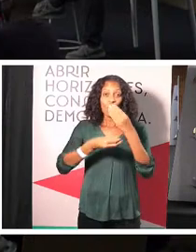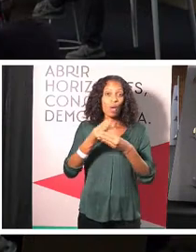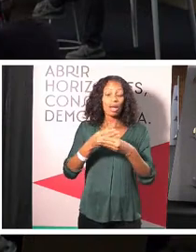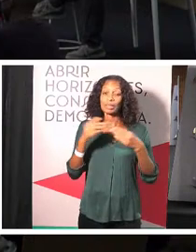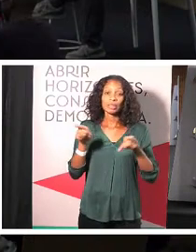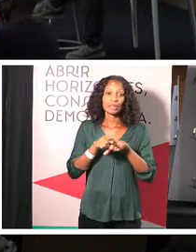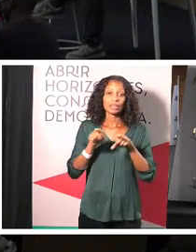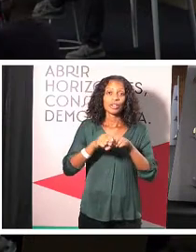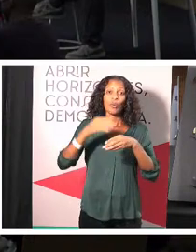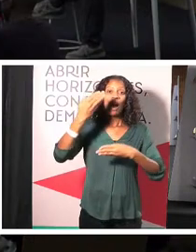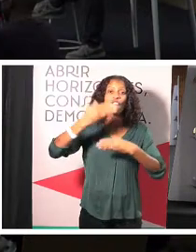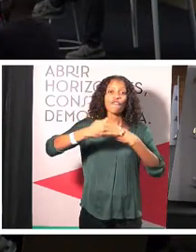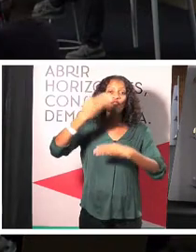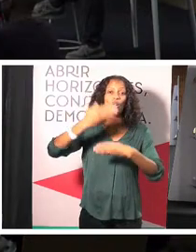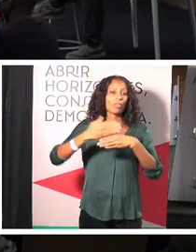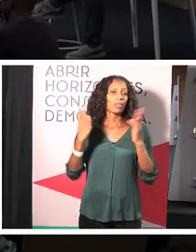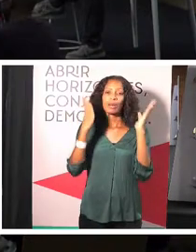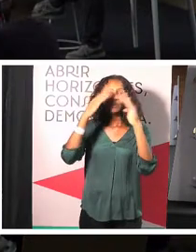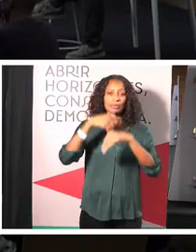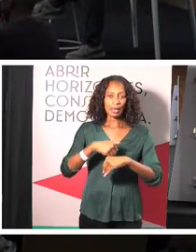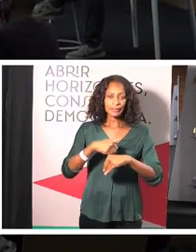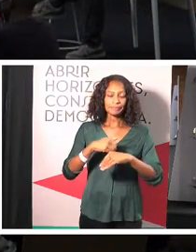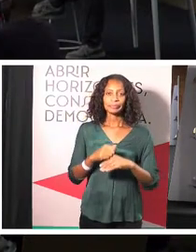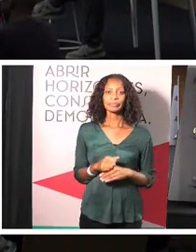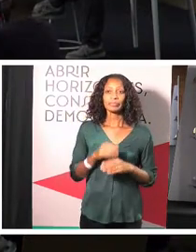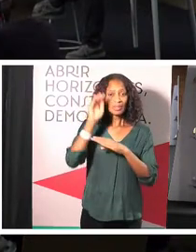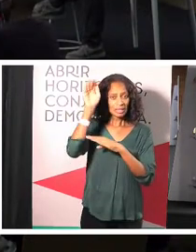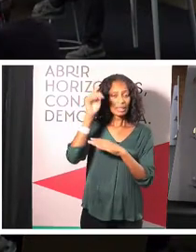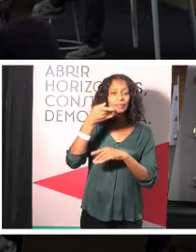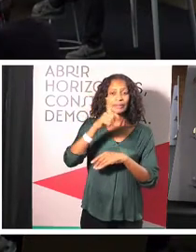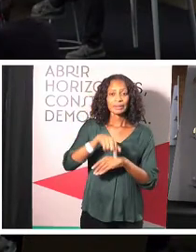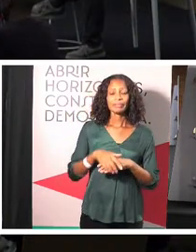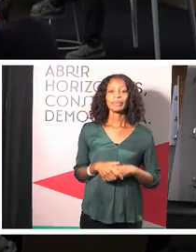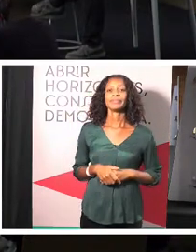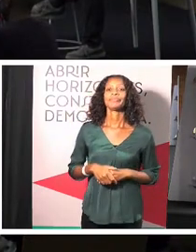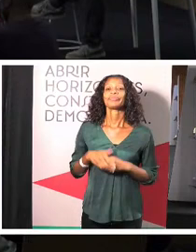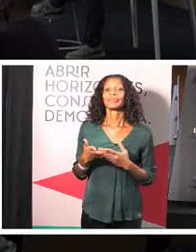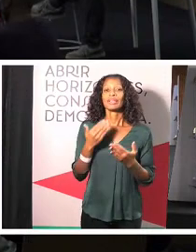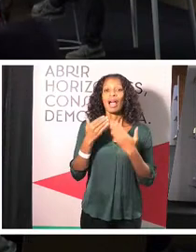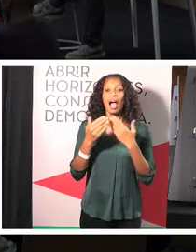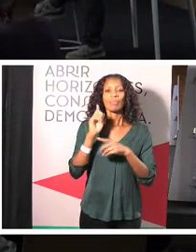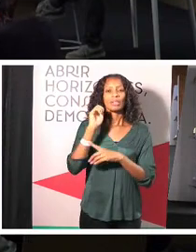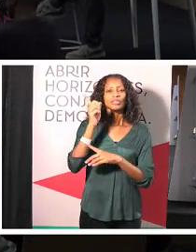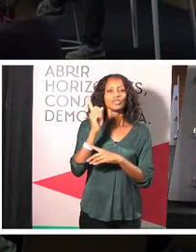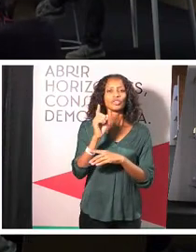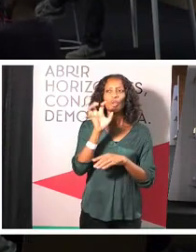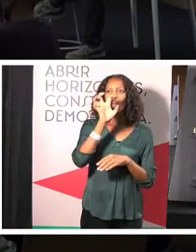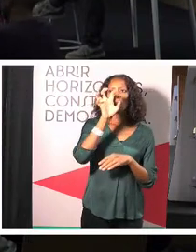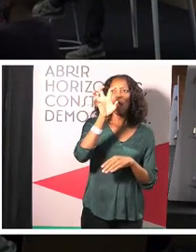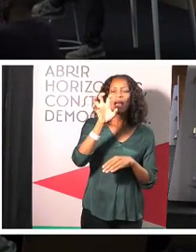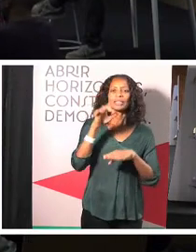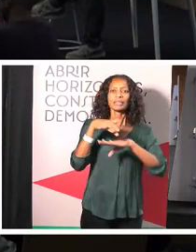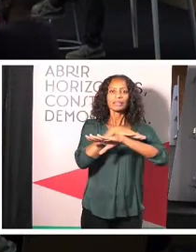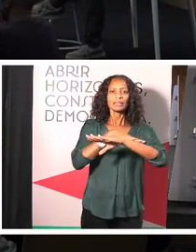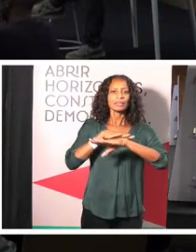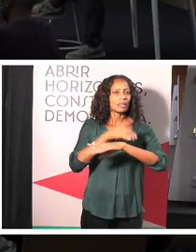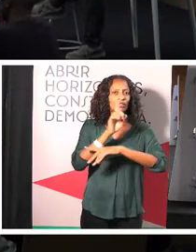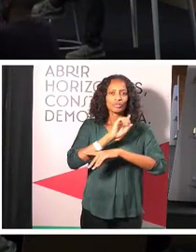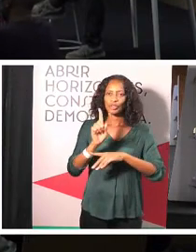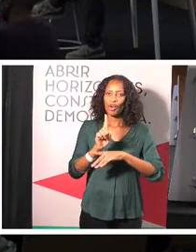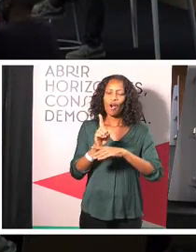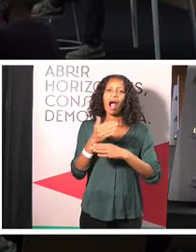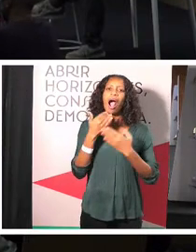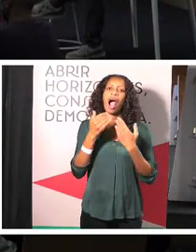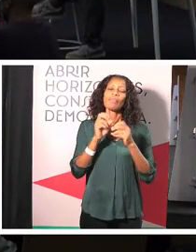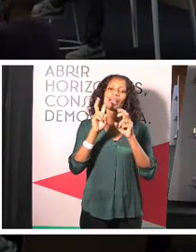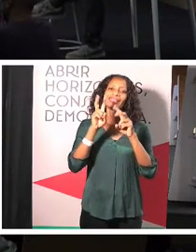muy significativo, que además os animo a escuchar a estos personajes, que ya no hablan de países ni de estados, hablan de subordinados prácticamente.